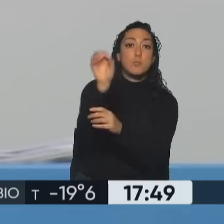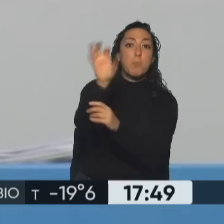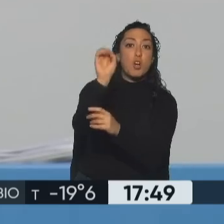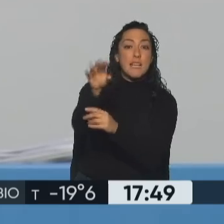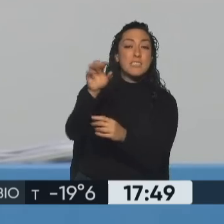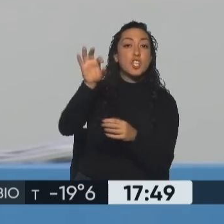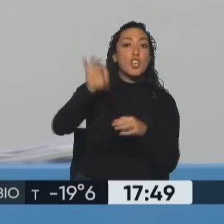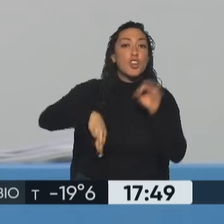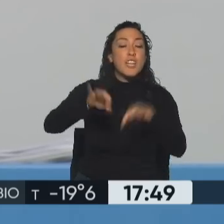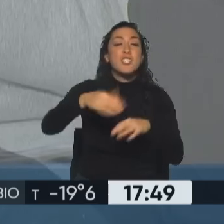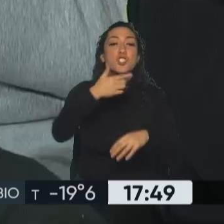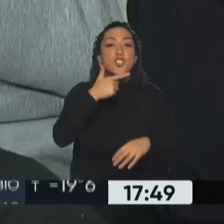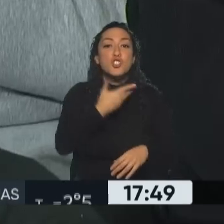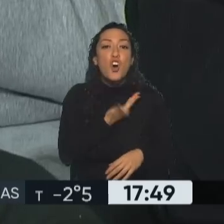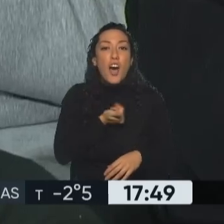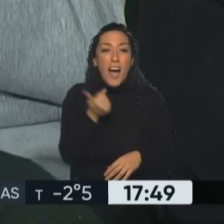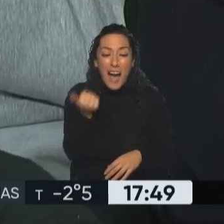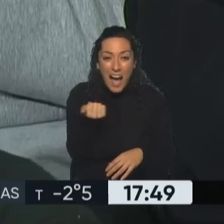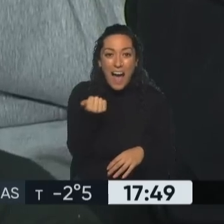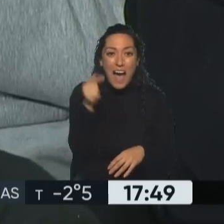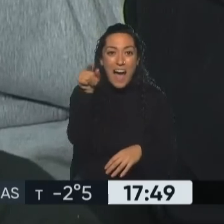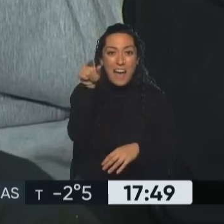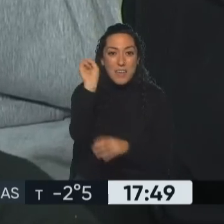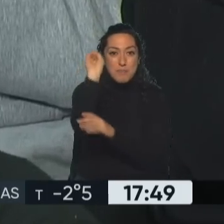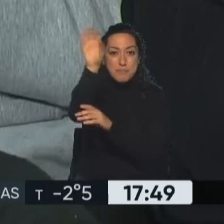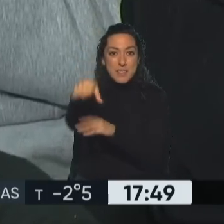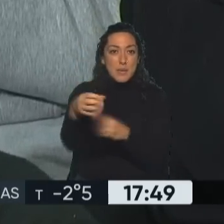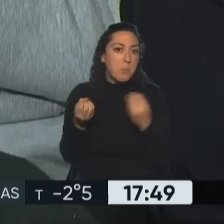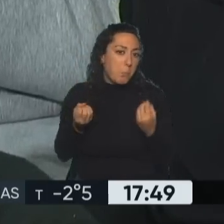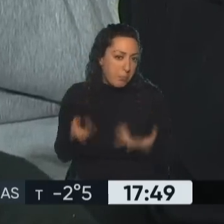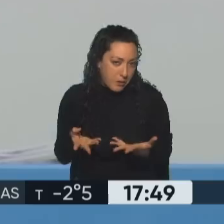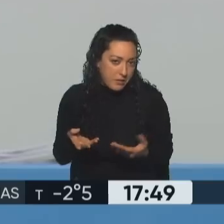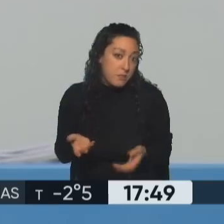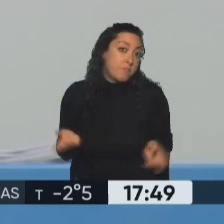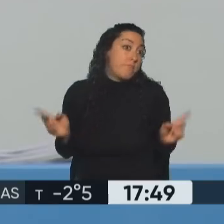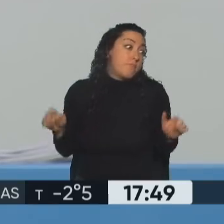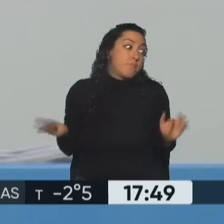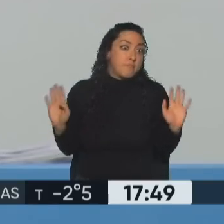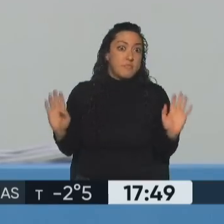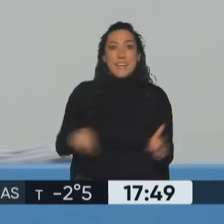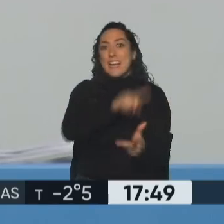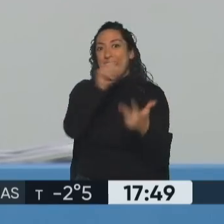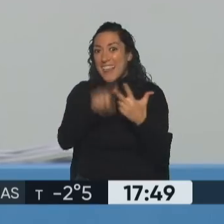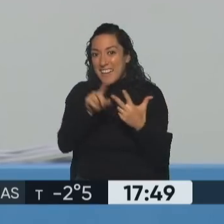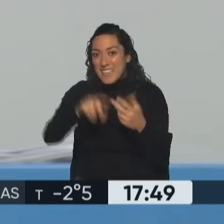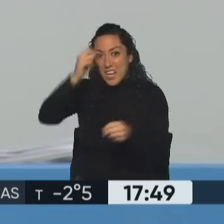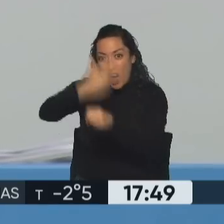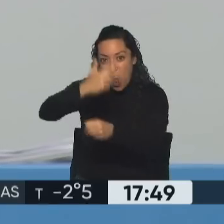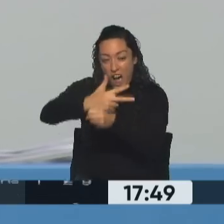van ahí a Malta. Vaya a saber uno por qué. En fin, Malta. Y el tercero, Argentina.